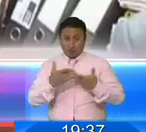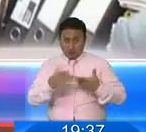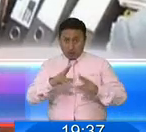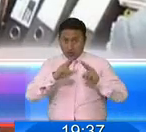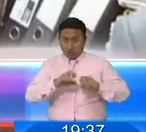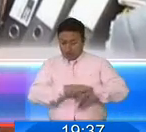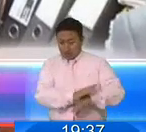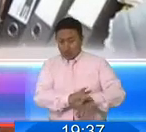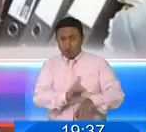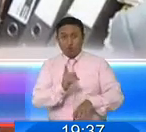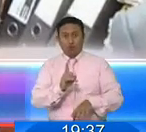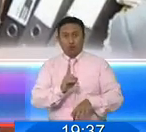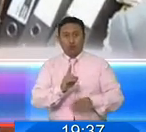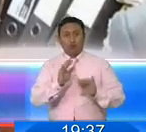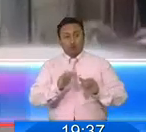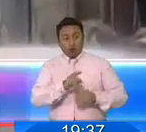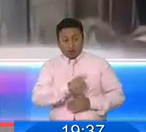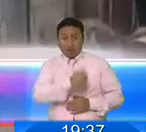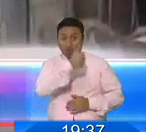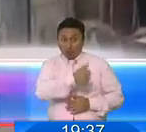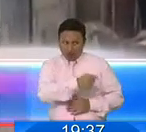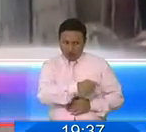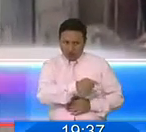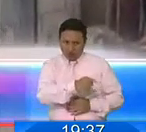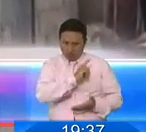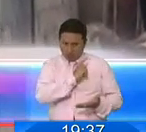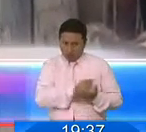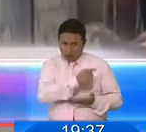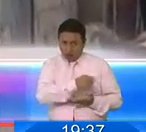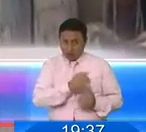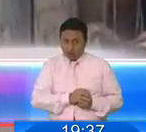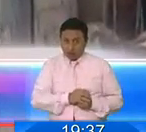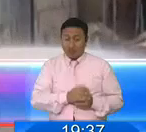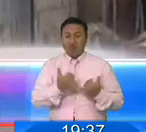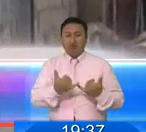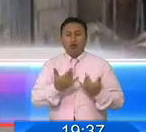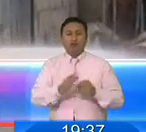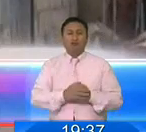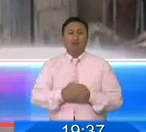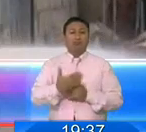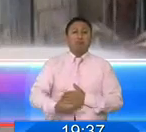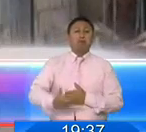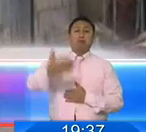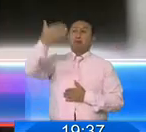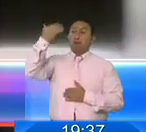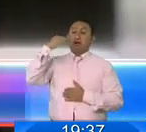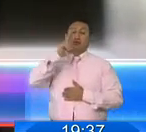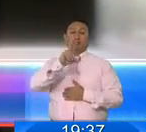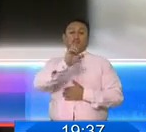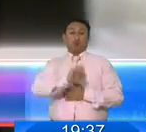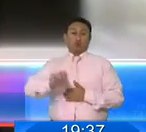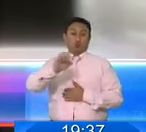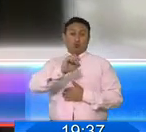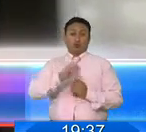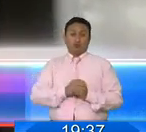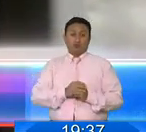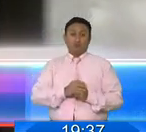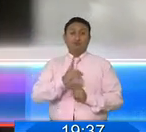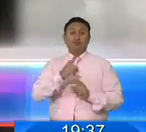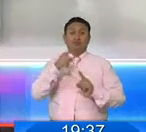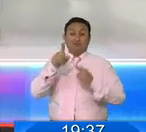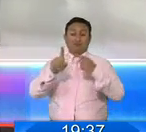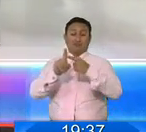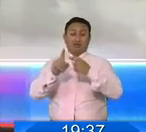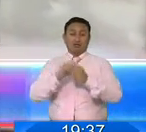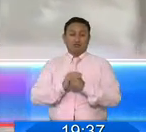ella cometió aquel delito la historia de este crimen se remonta al pasado 2 de octubre gately la agresora